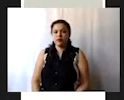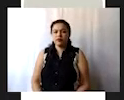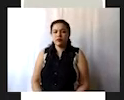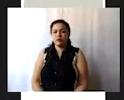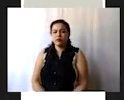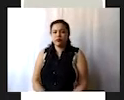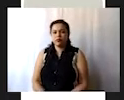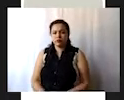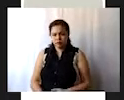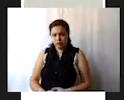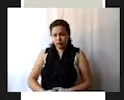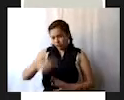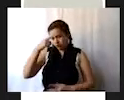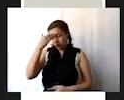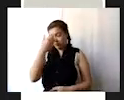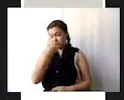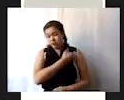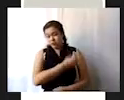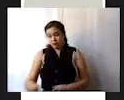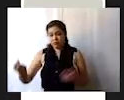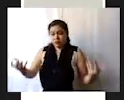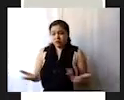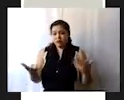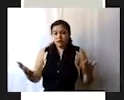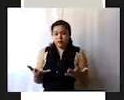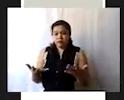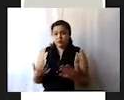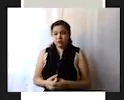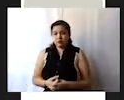y creación de capacidades que permita